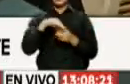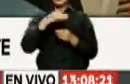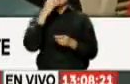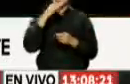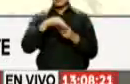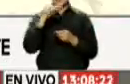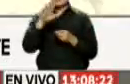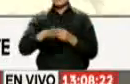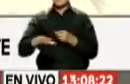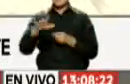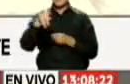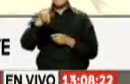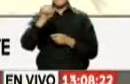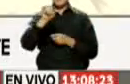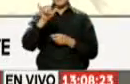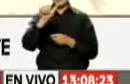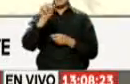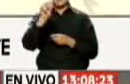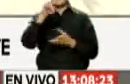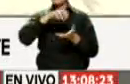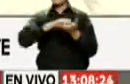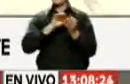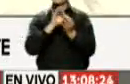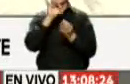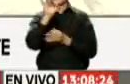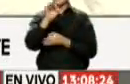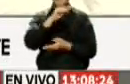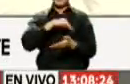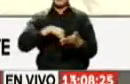Campo del Cantón Paján, en la provincia de Manabí.